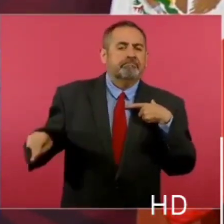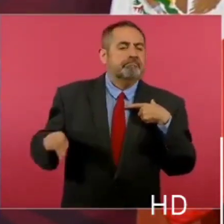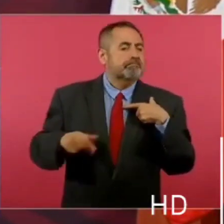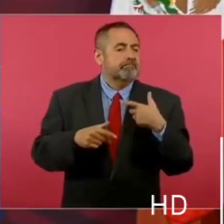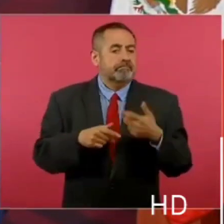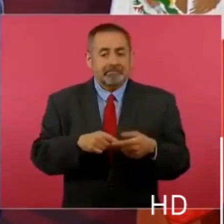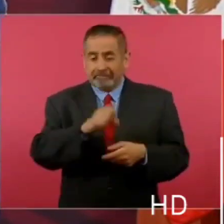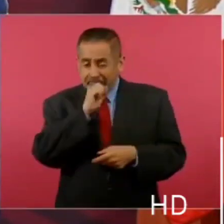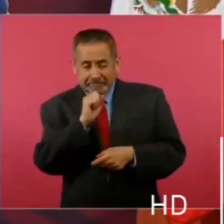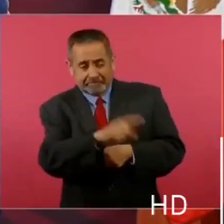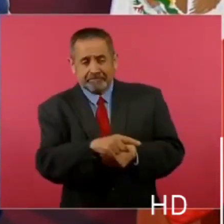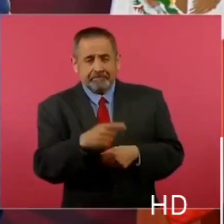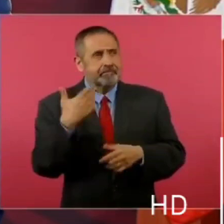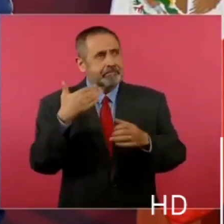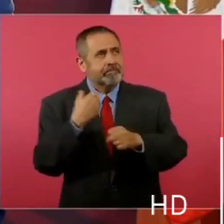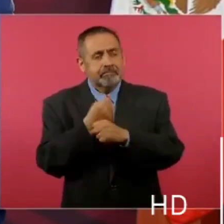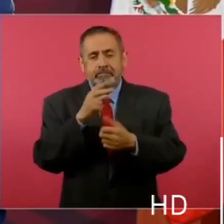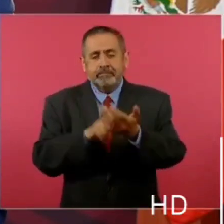Los mismos.